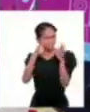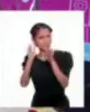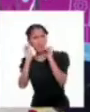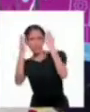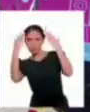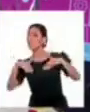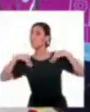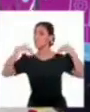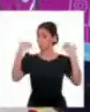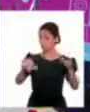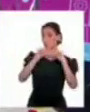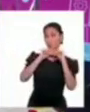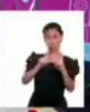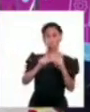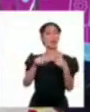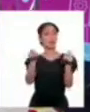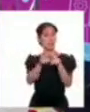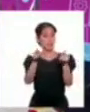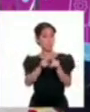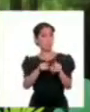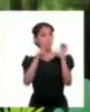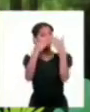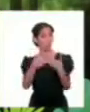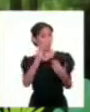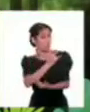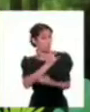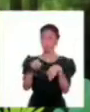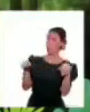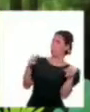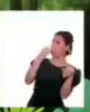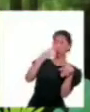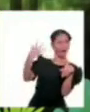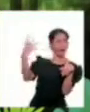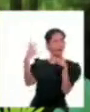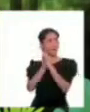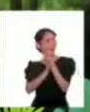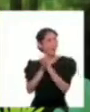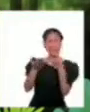las mujeres pudiesen seguir educación superior.